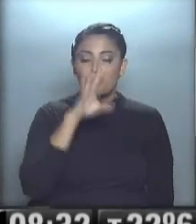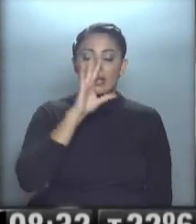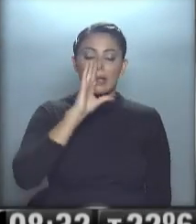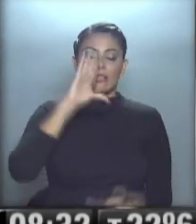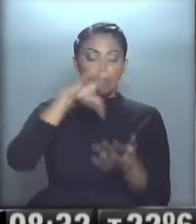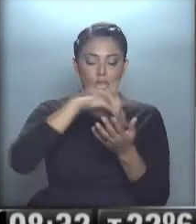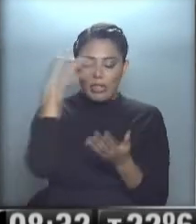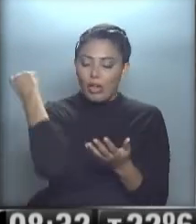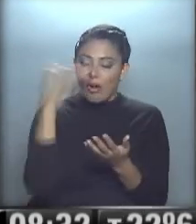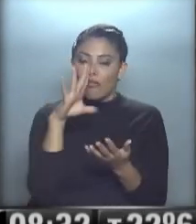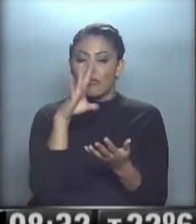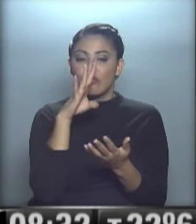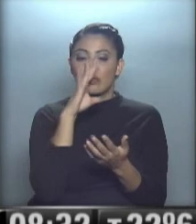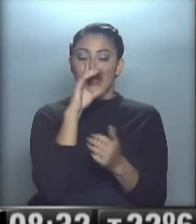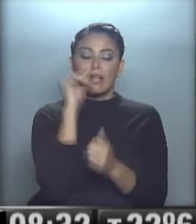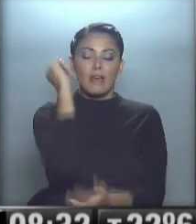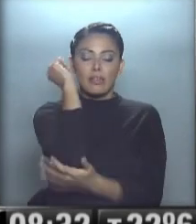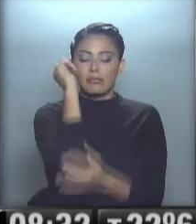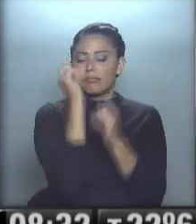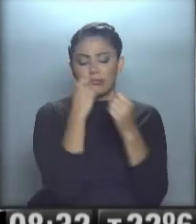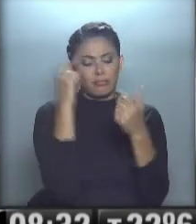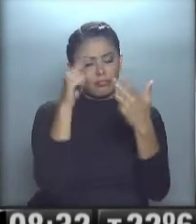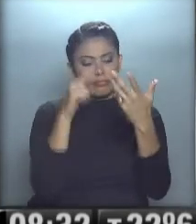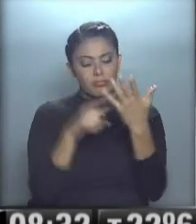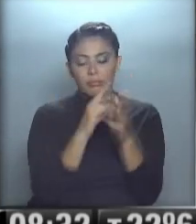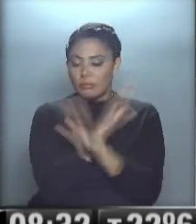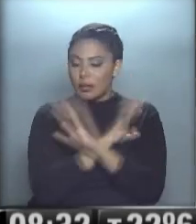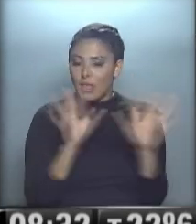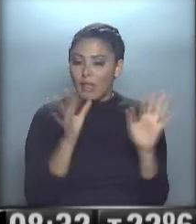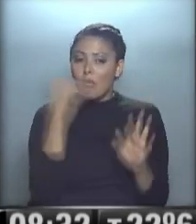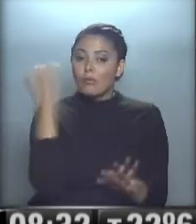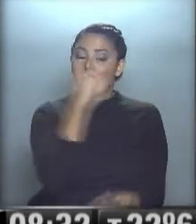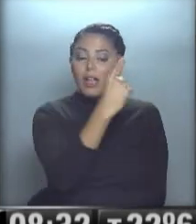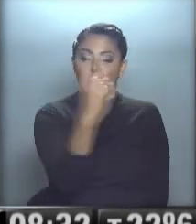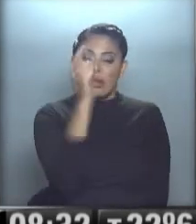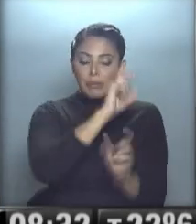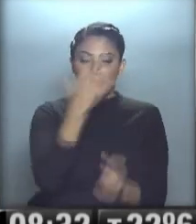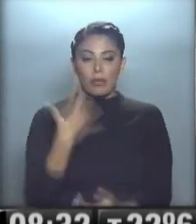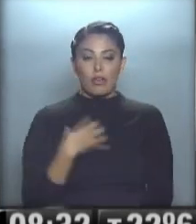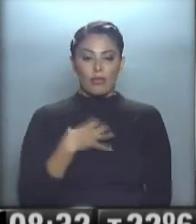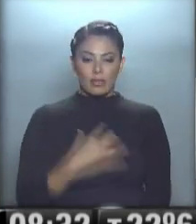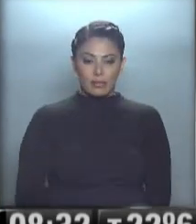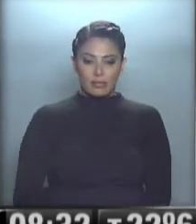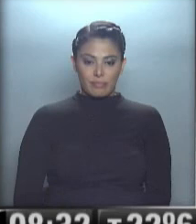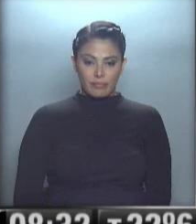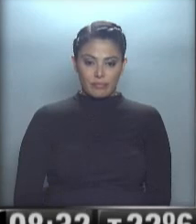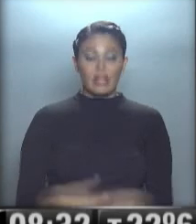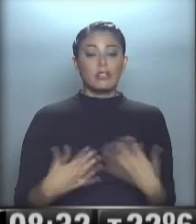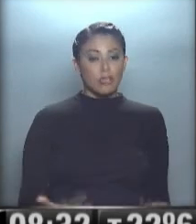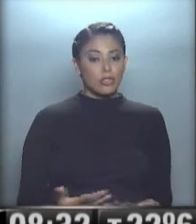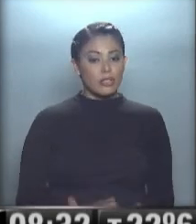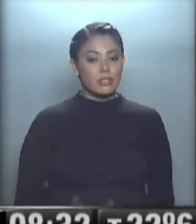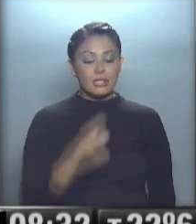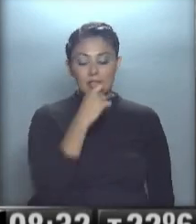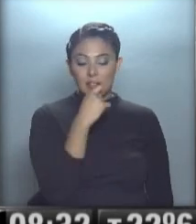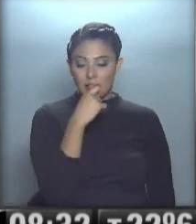financiero? ¿Por qué no se confía en nada ni en nada? Pero lo importante es que por lo menos cada persona tenga confianza en sí mismo. Entonces,